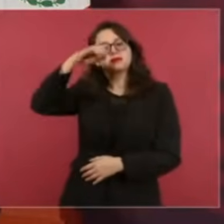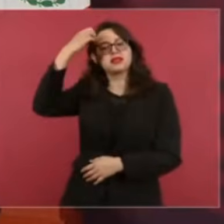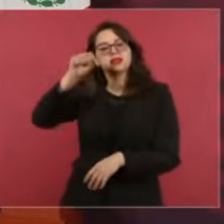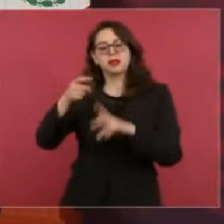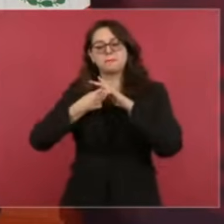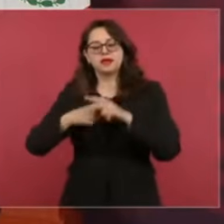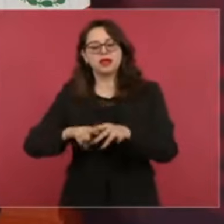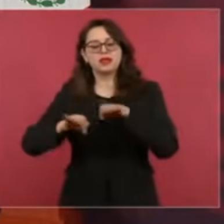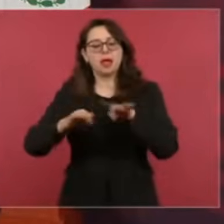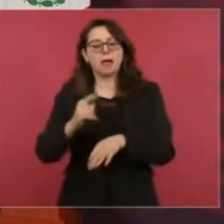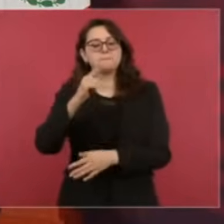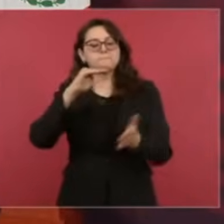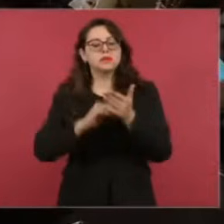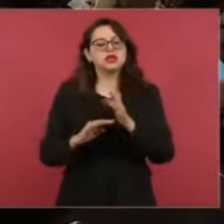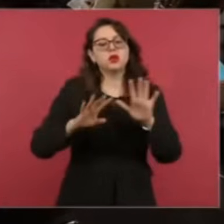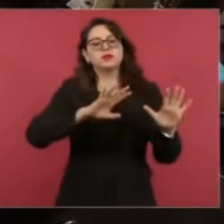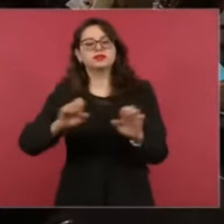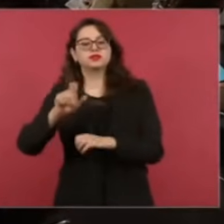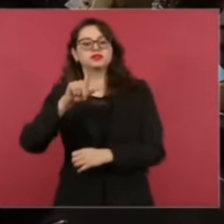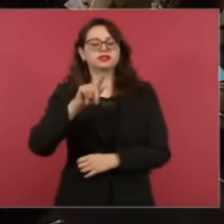1976. ¿Cuántos años son?